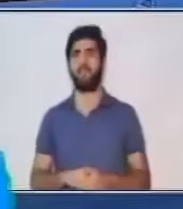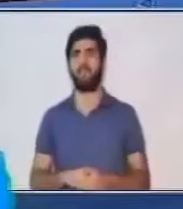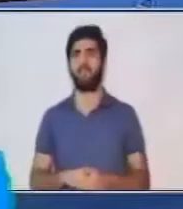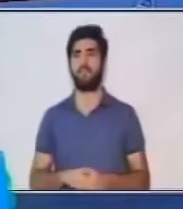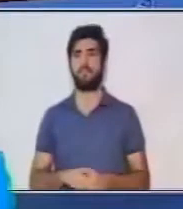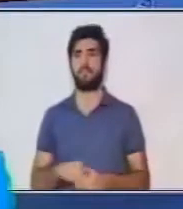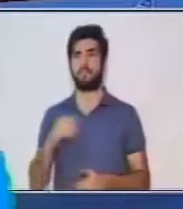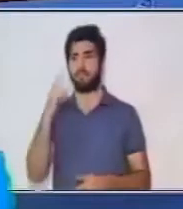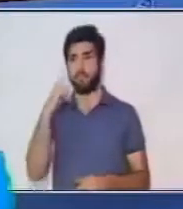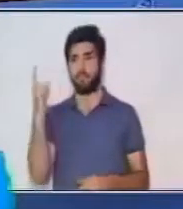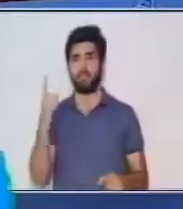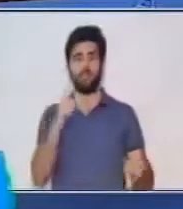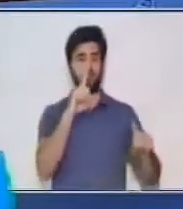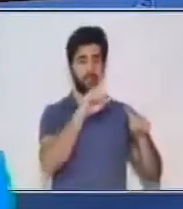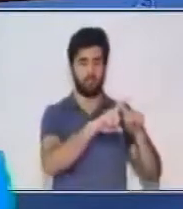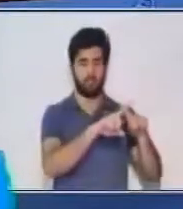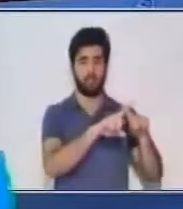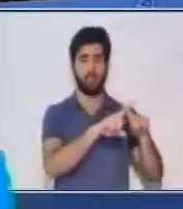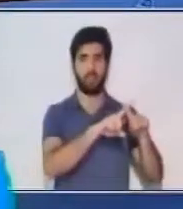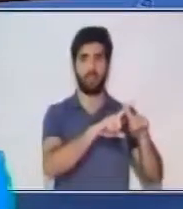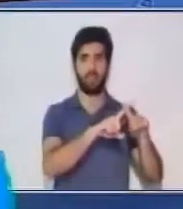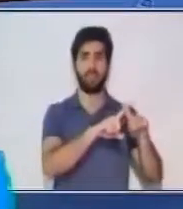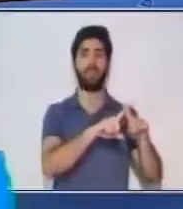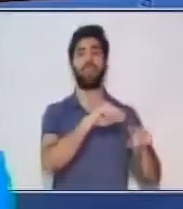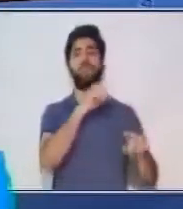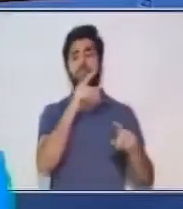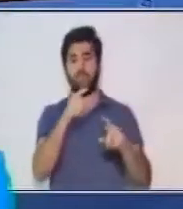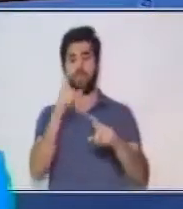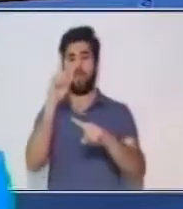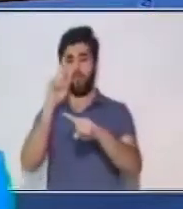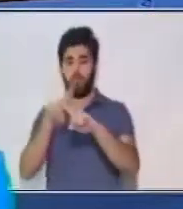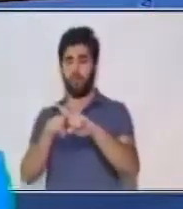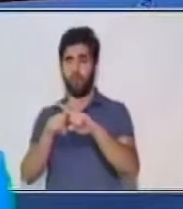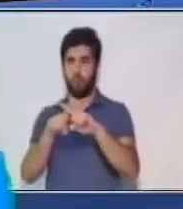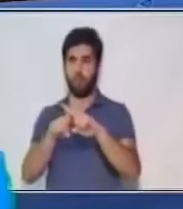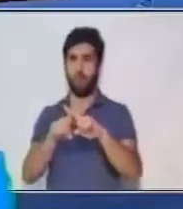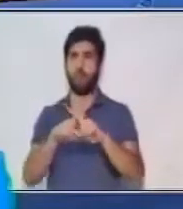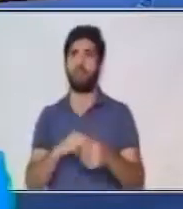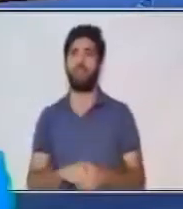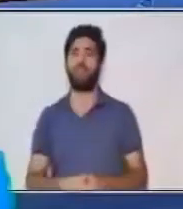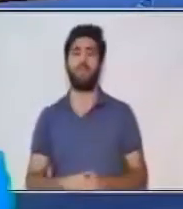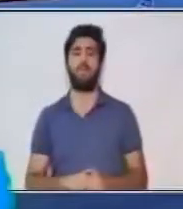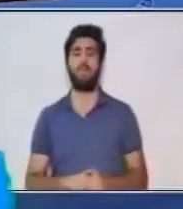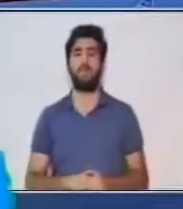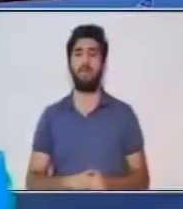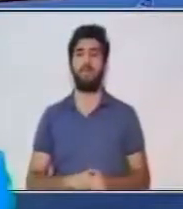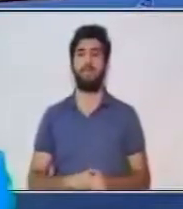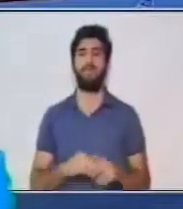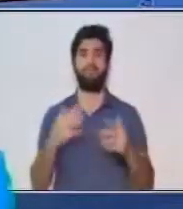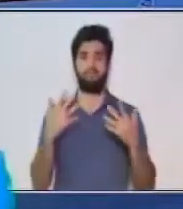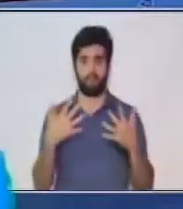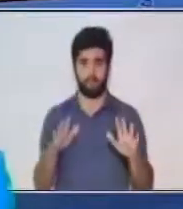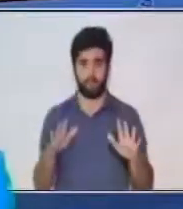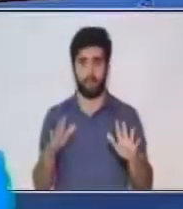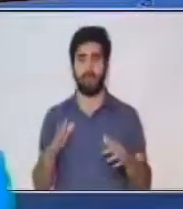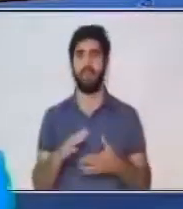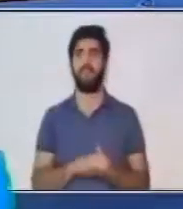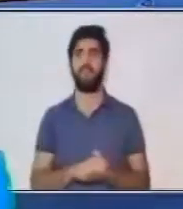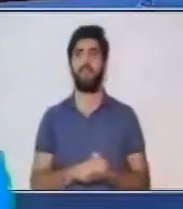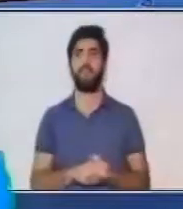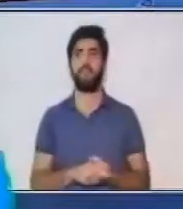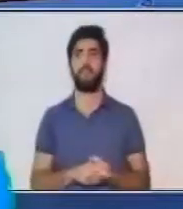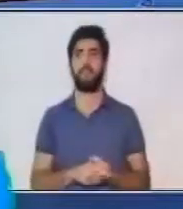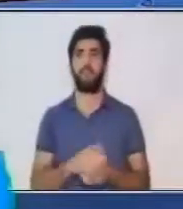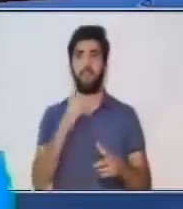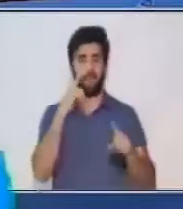Raíz del primer término y luego